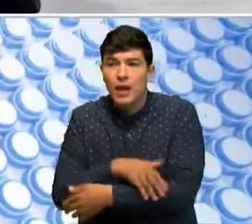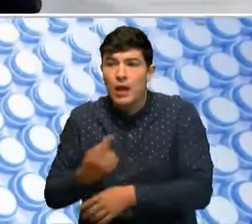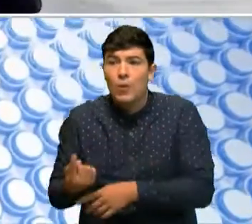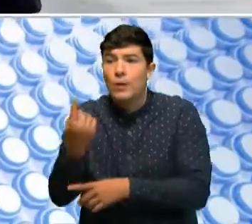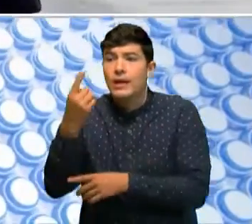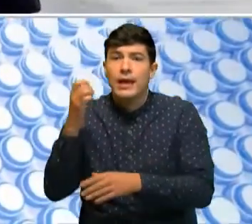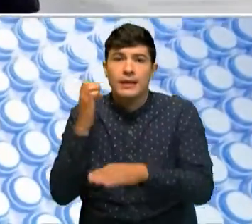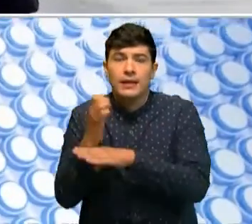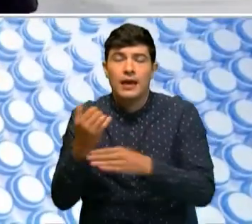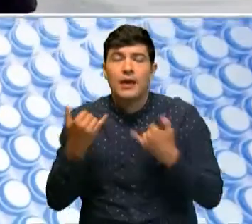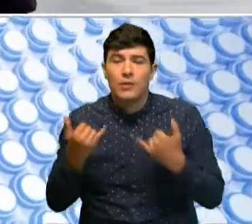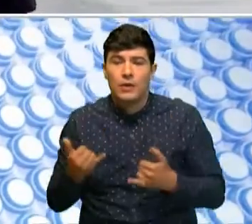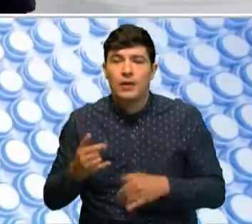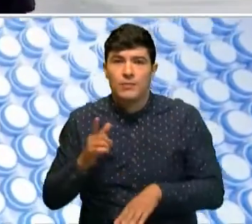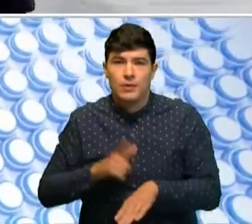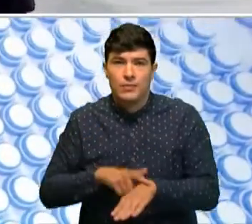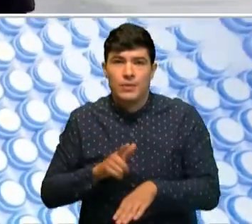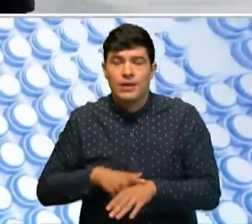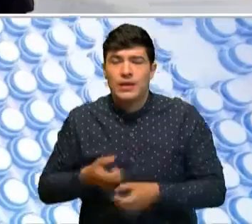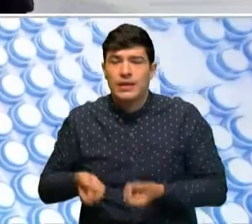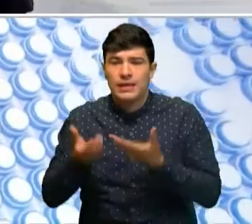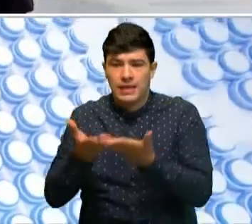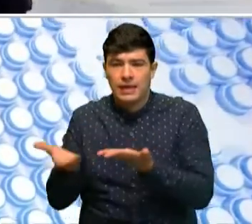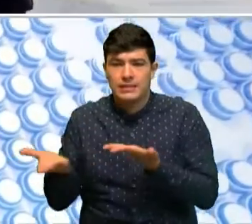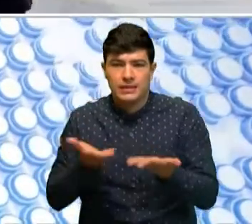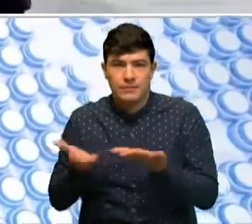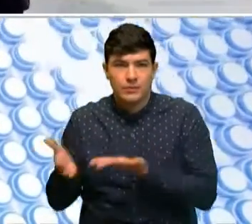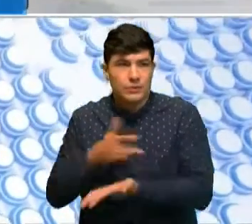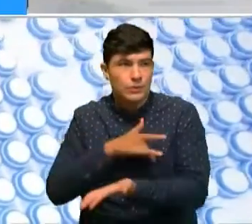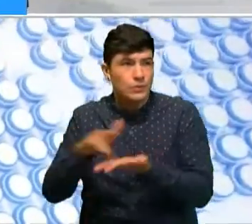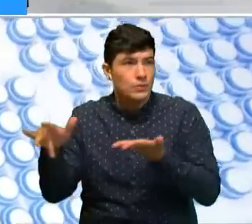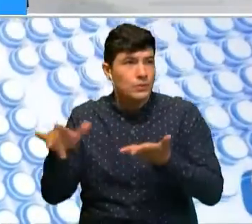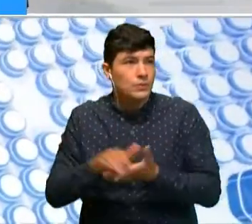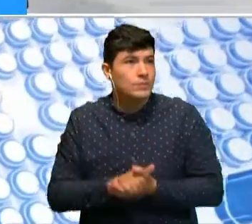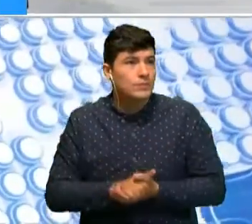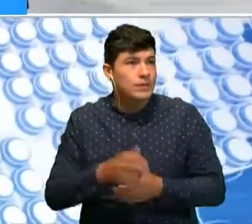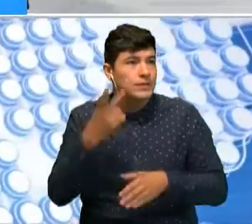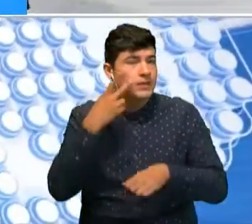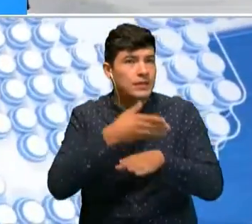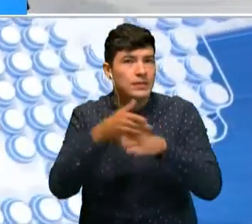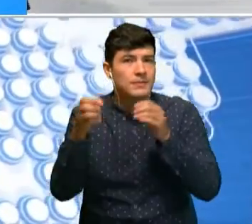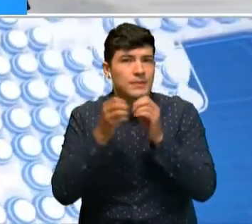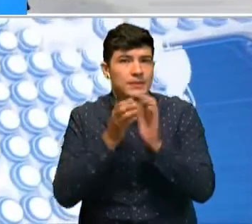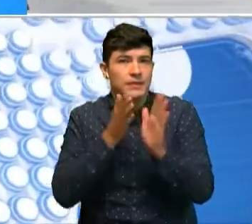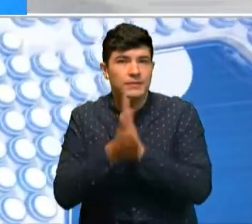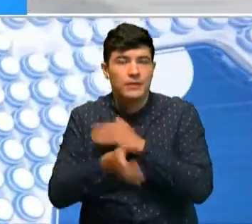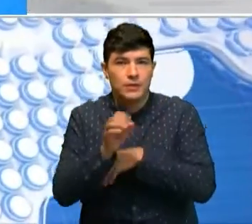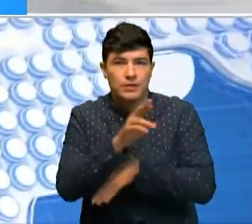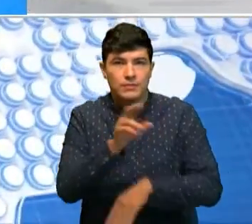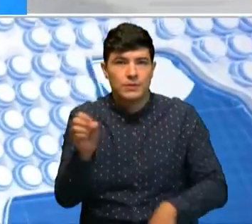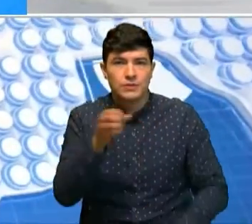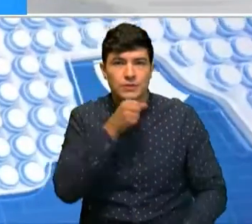que en este momento está prestando los servicios de urgencias. Pues es la información que tenemos a esta hora. La cámara de